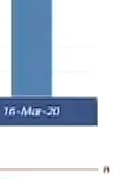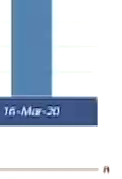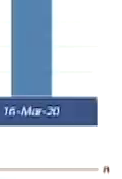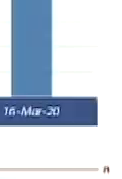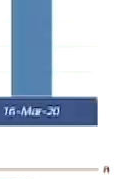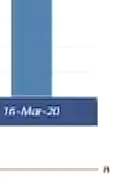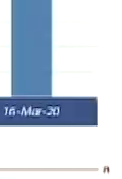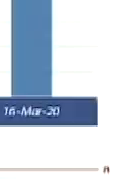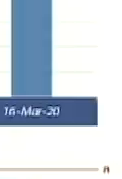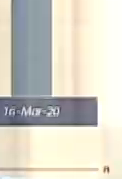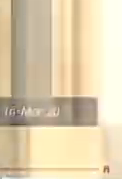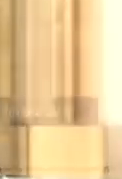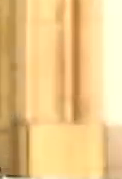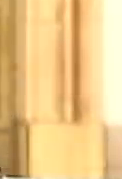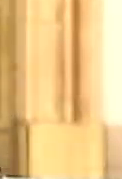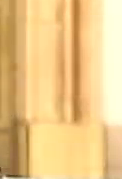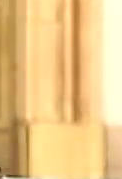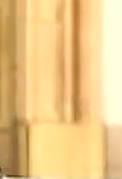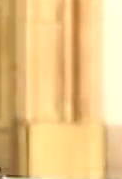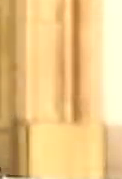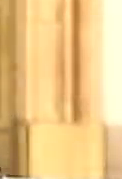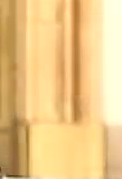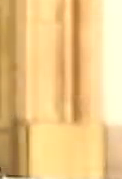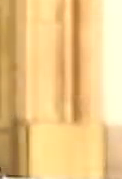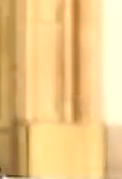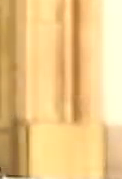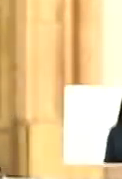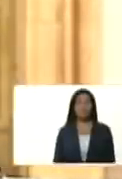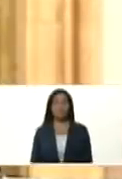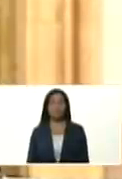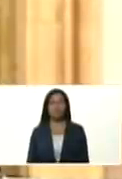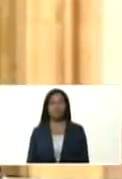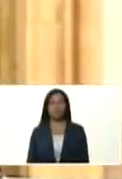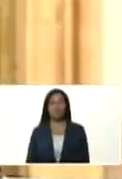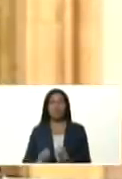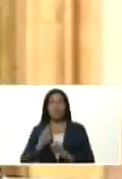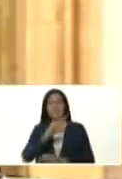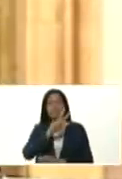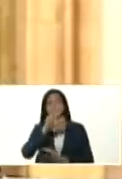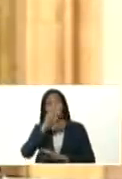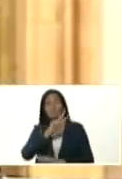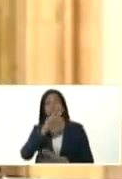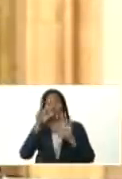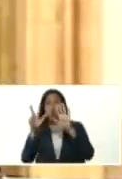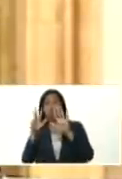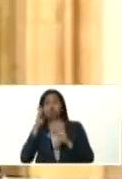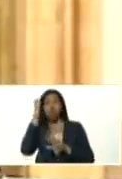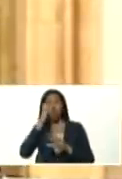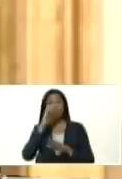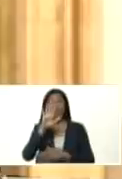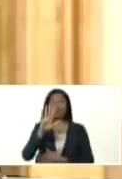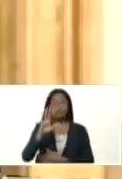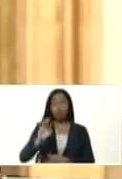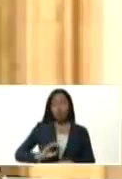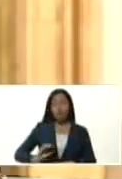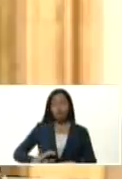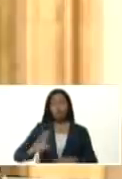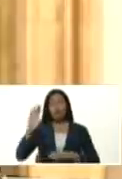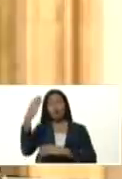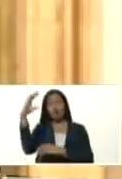33 casos. 28 venidos de Europa y 5 venidos de Cúcuta, de